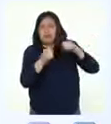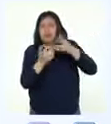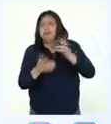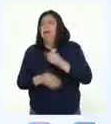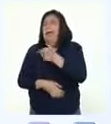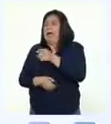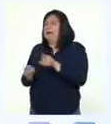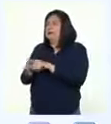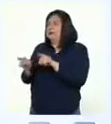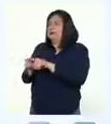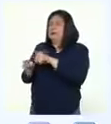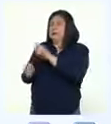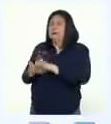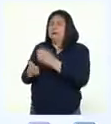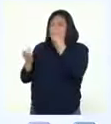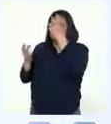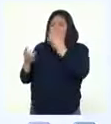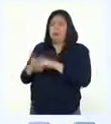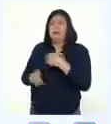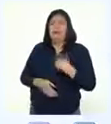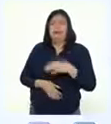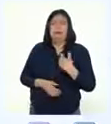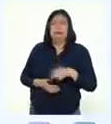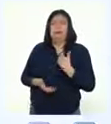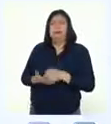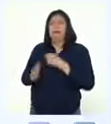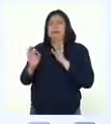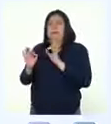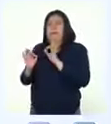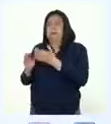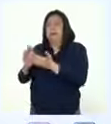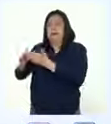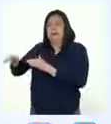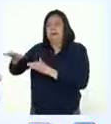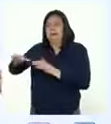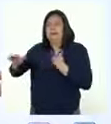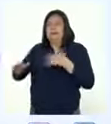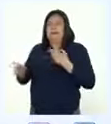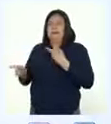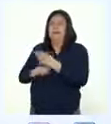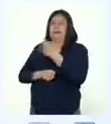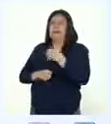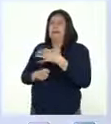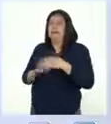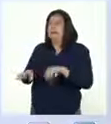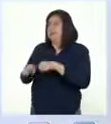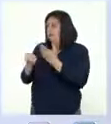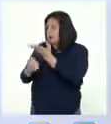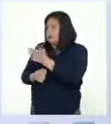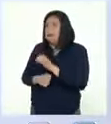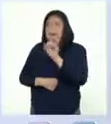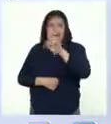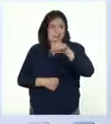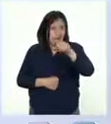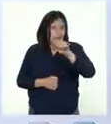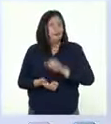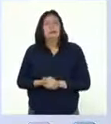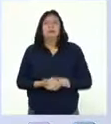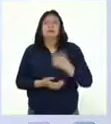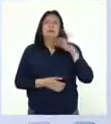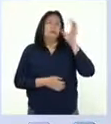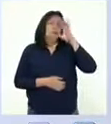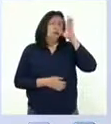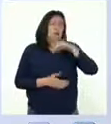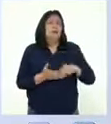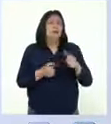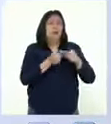También necesitamos informarnos sobre las amenazas y los riesgos que tiene una comunidad de verse afectada por un desastre. Sí, Patty.